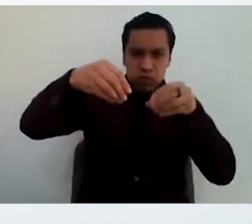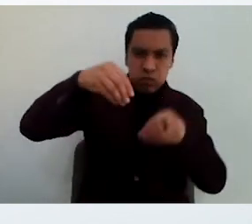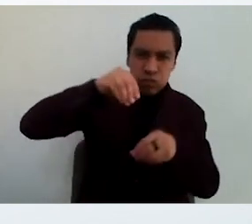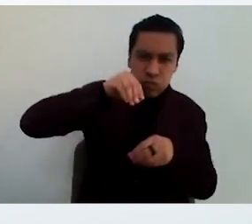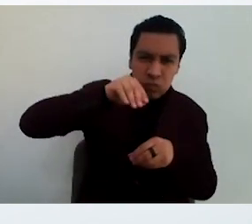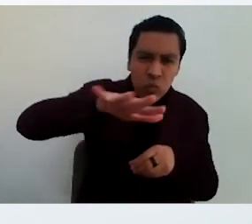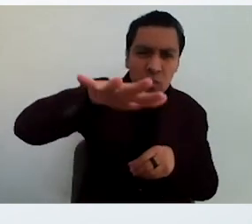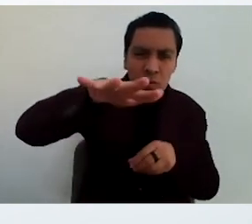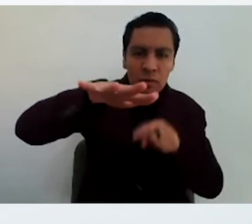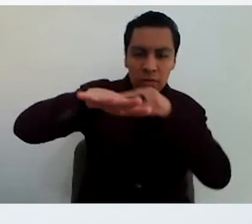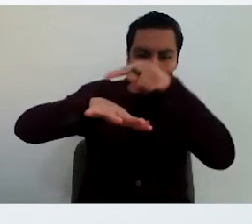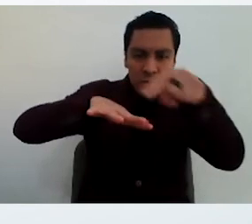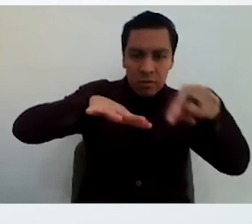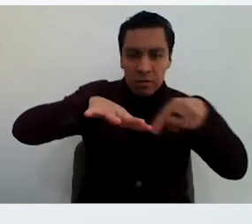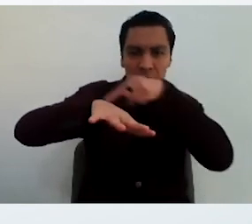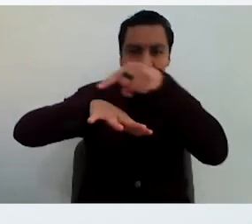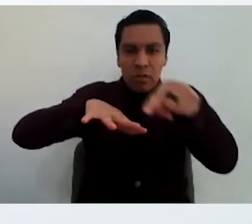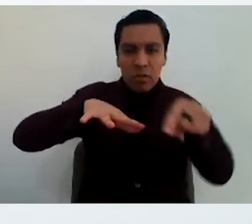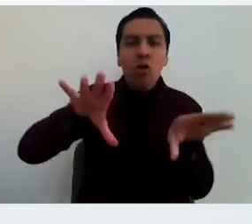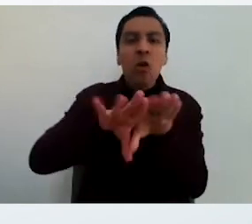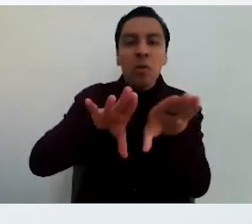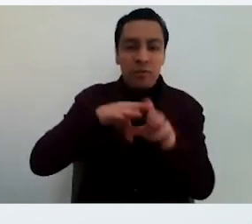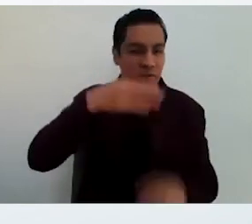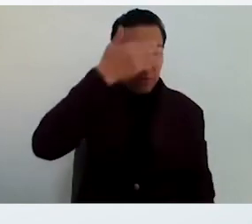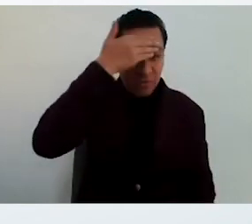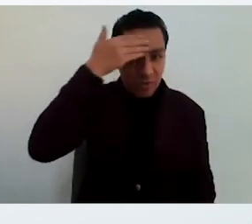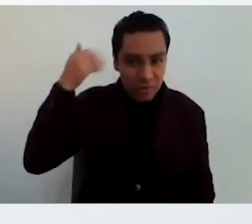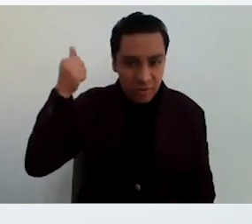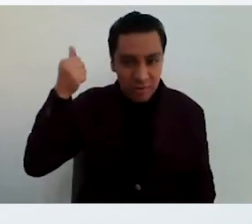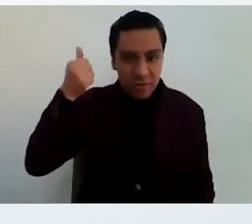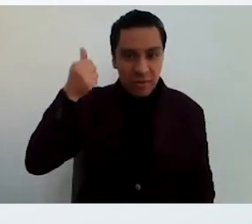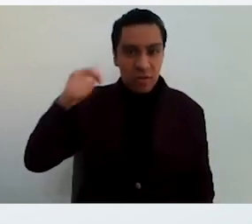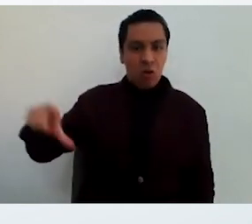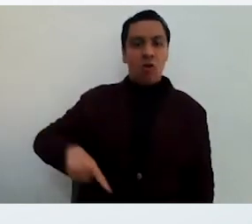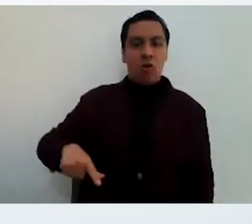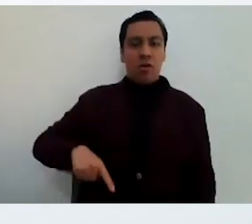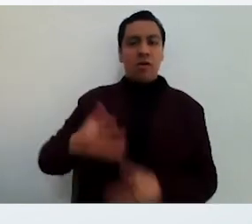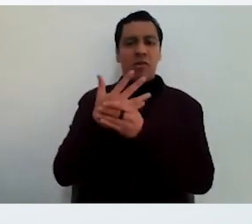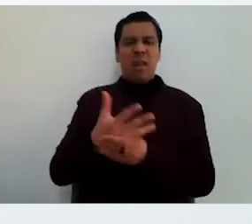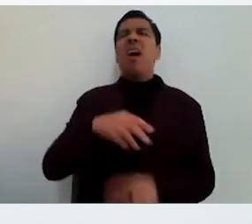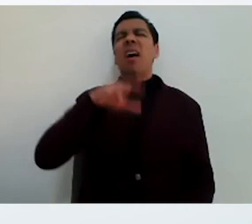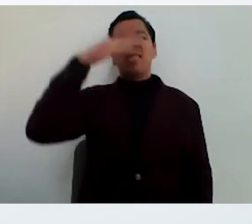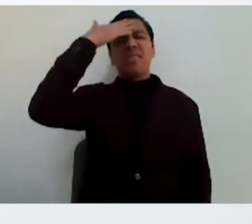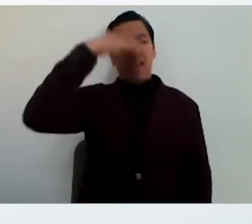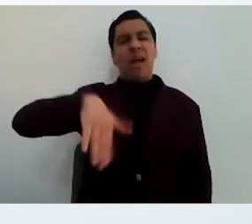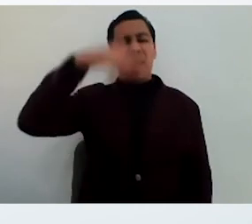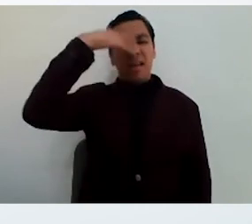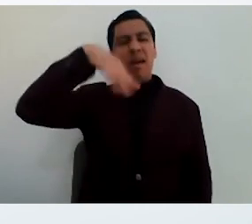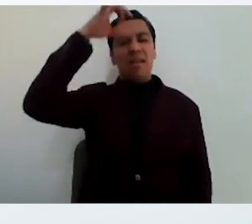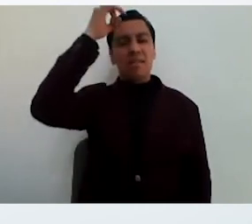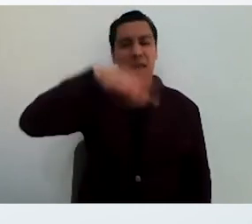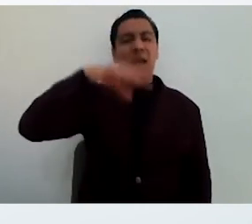tales personas, etcétera, etcétera, etcétera. Y yo creo que lo primero que necesitamos es decir, bueno, pues yo creí que